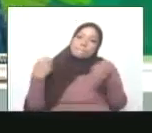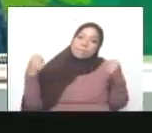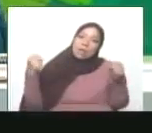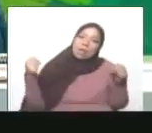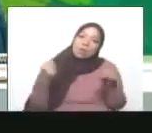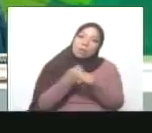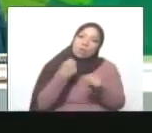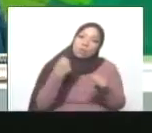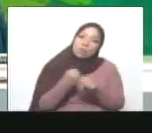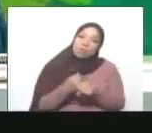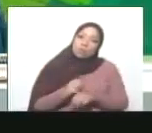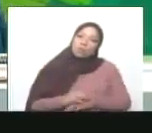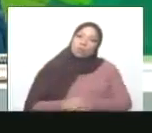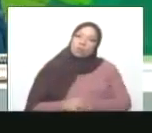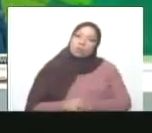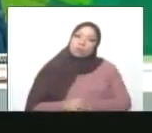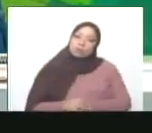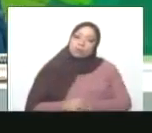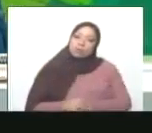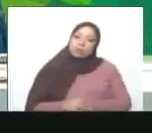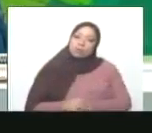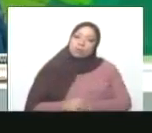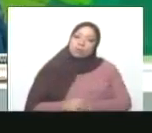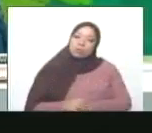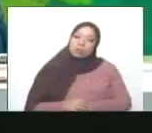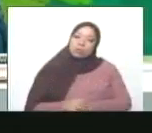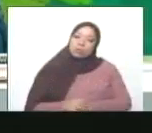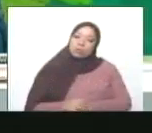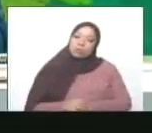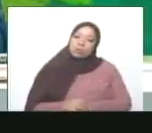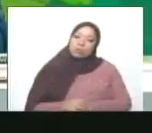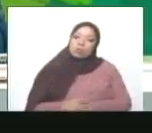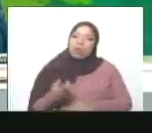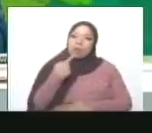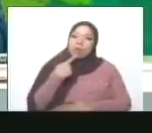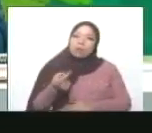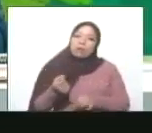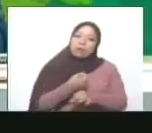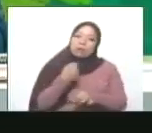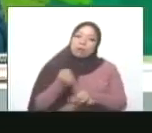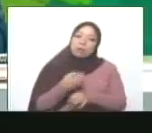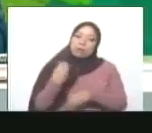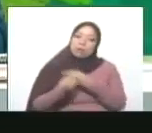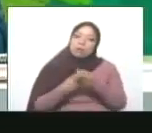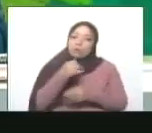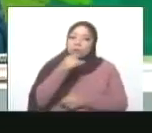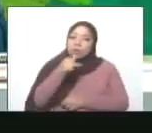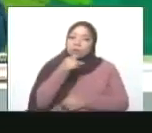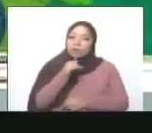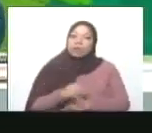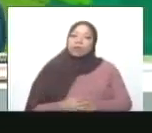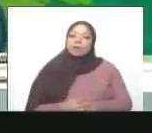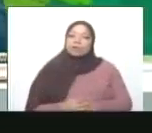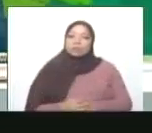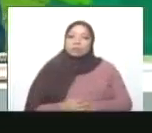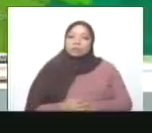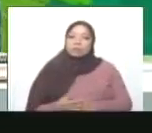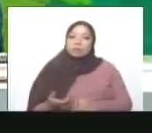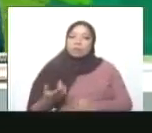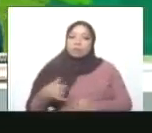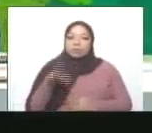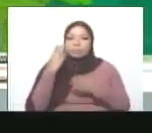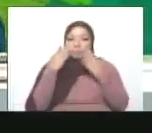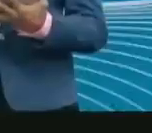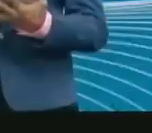esta controversia histórica. Había que decirlo y lo dije. He dicho, María